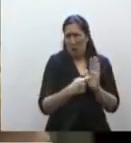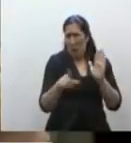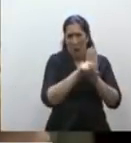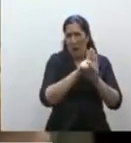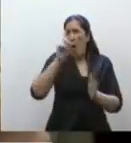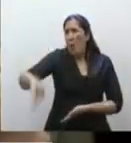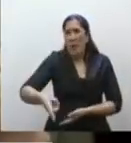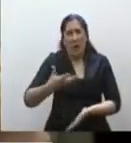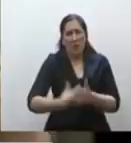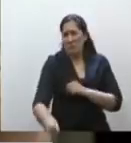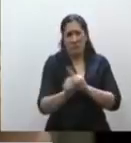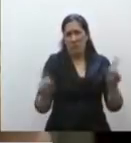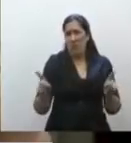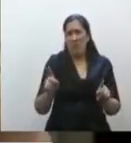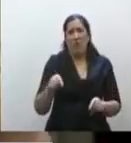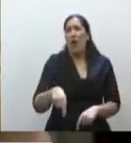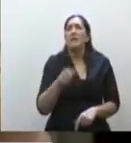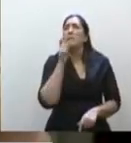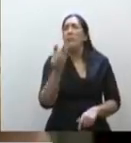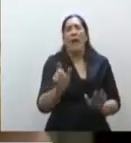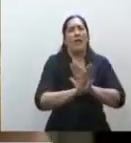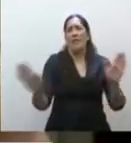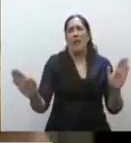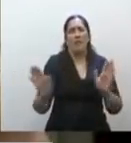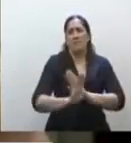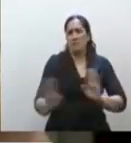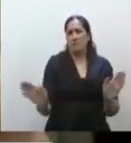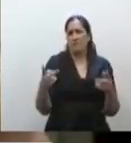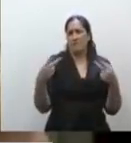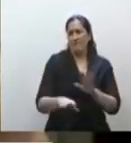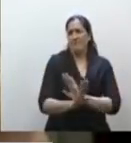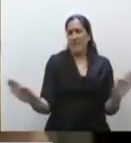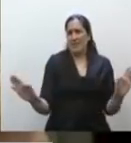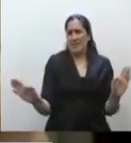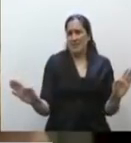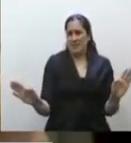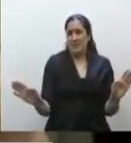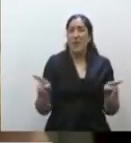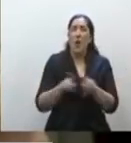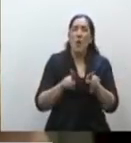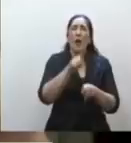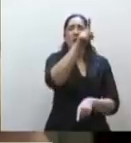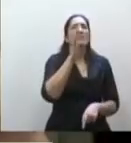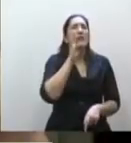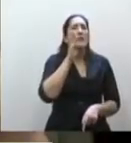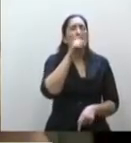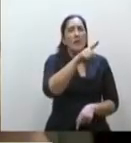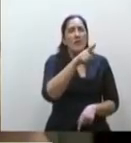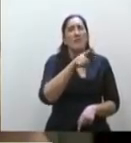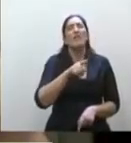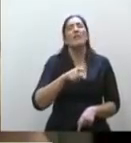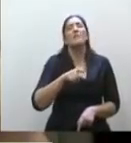Es más, no utilicemos más esa palabra. Así como en Estados Unidos Martin Luther